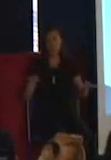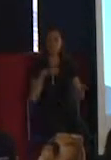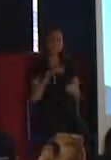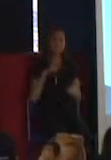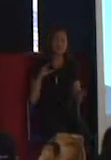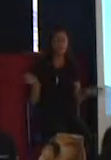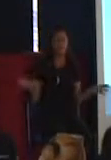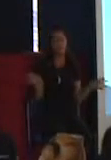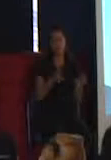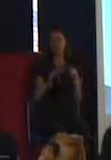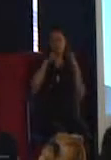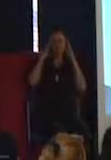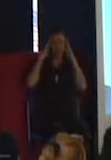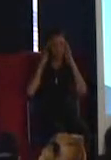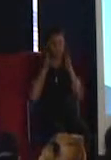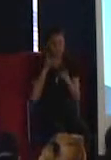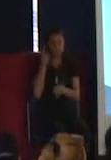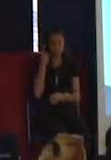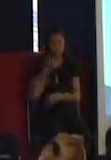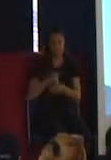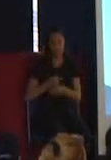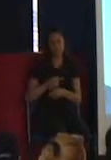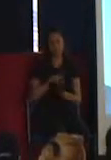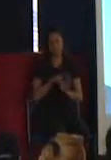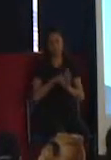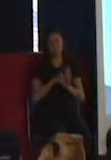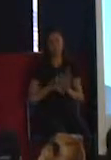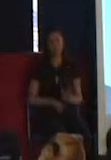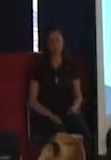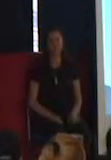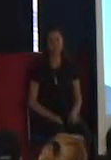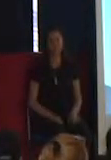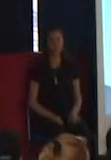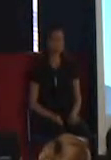¿sí?, al cumplimiento de la normativa.